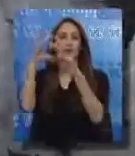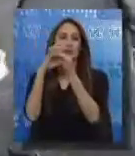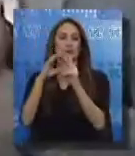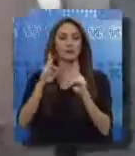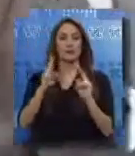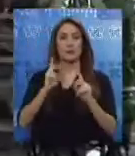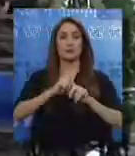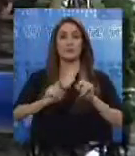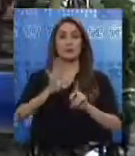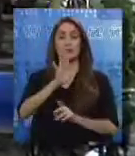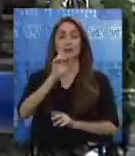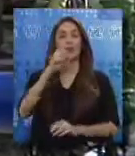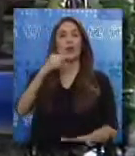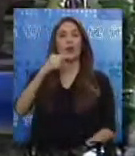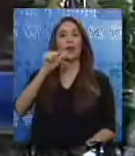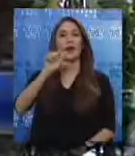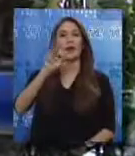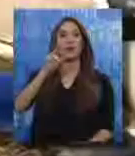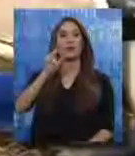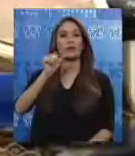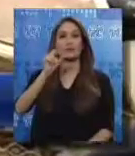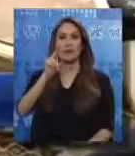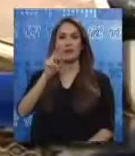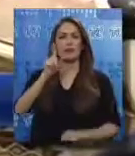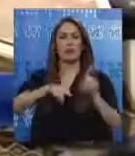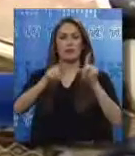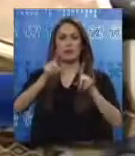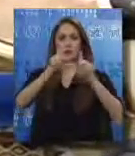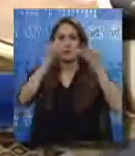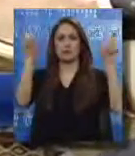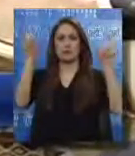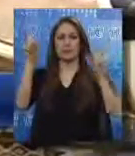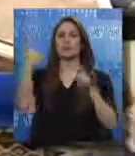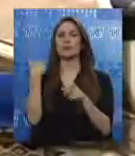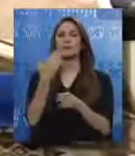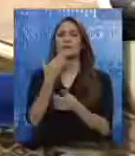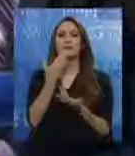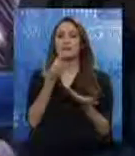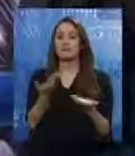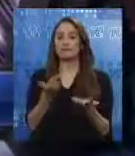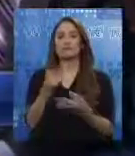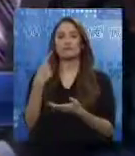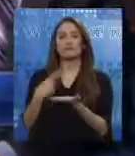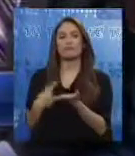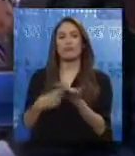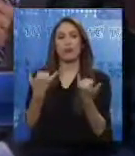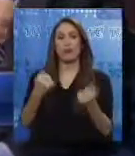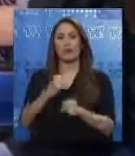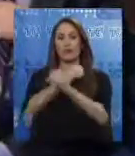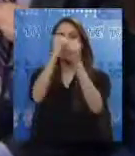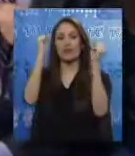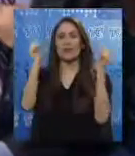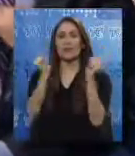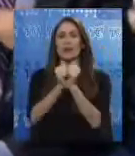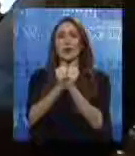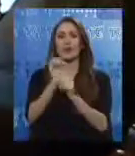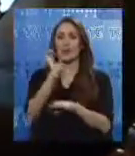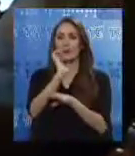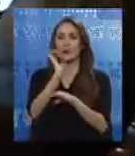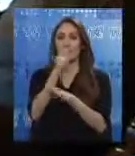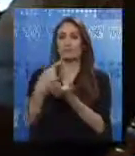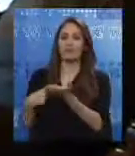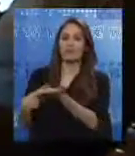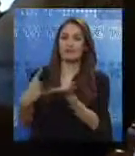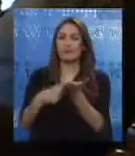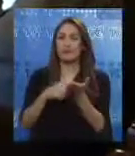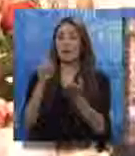una delegación de Qatar de varias entidades y empresas, encabezada por directivos del holding Esdan, se reunieron esta mañana con autoridades ecuatorianas para